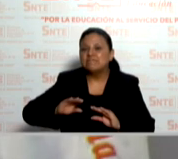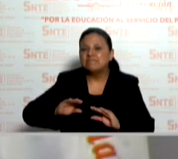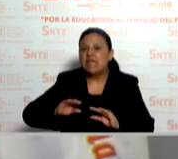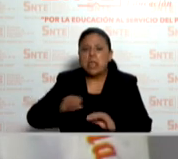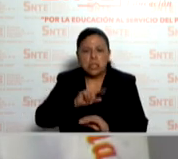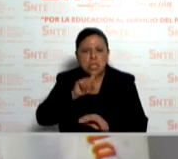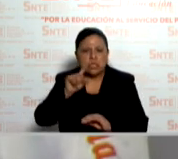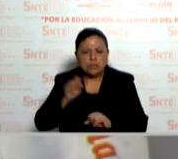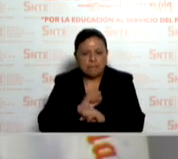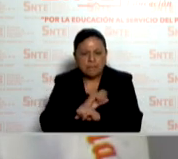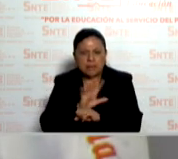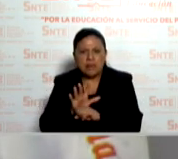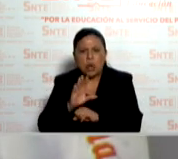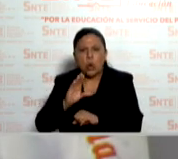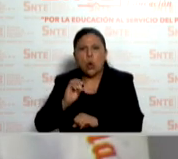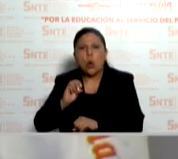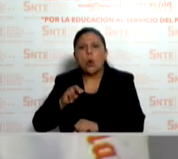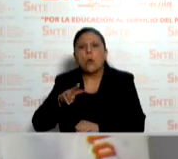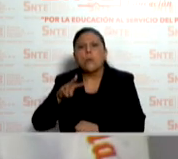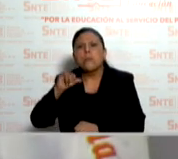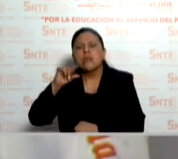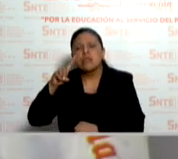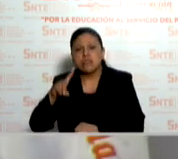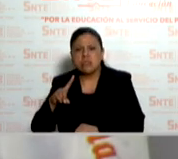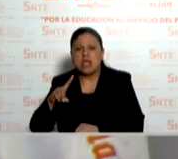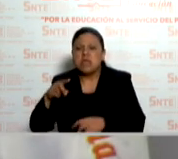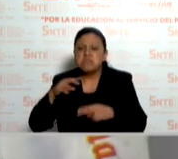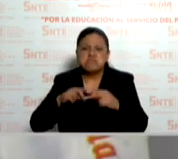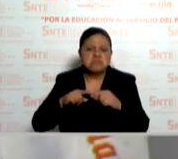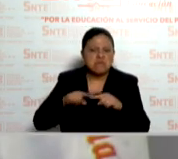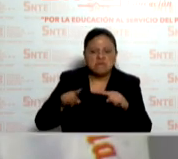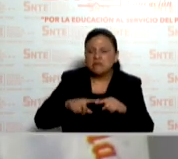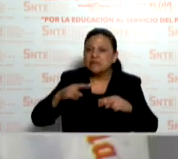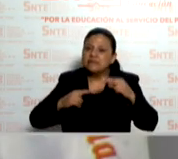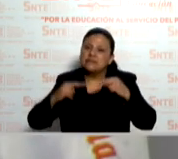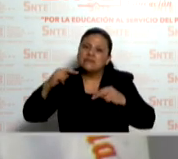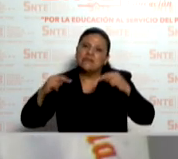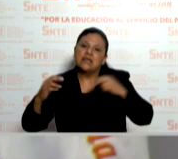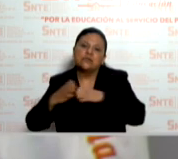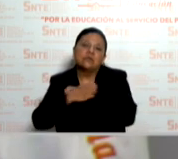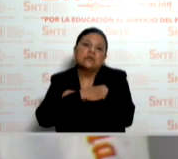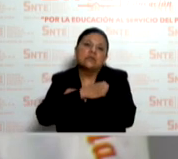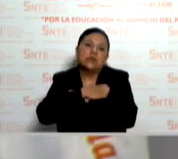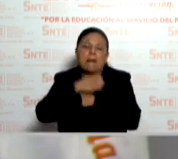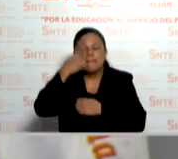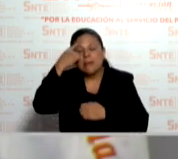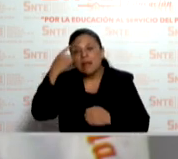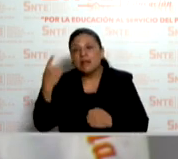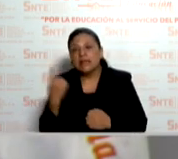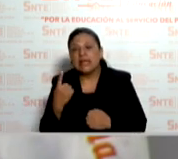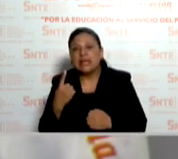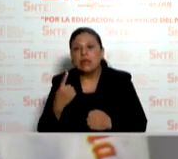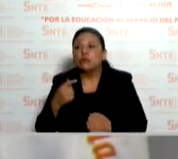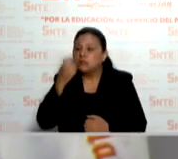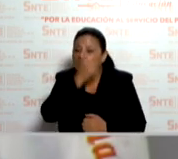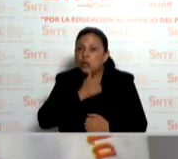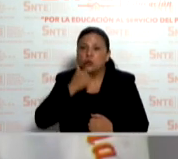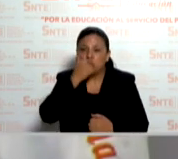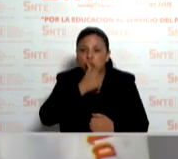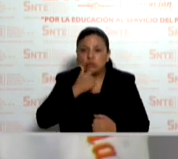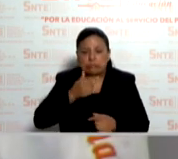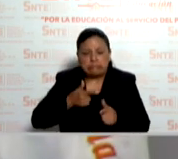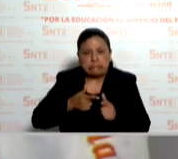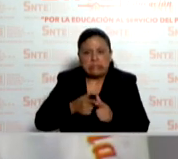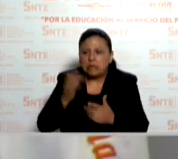por COVID-19 en los diferentes niveles educativos, para garantizar la permanencia en las aulas y